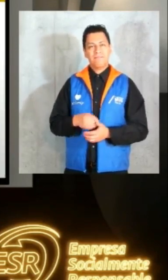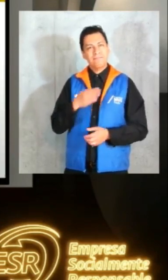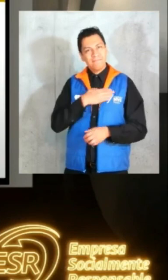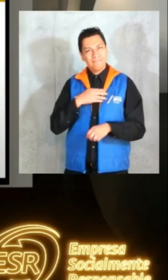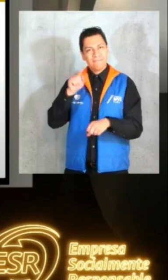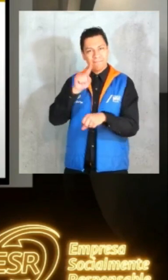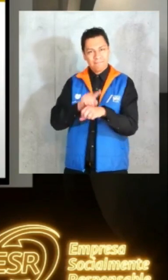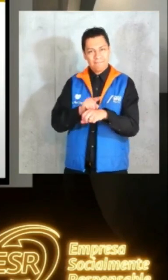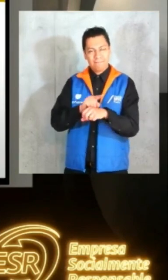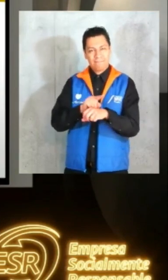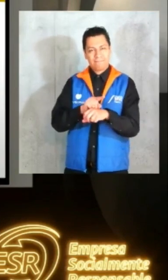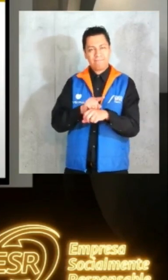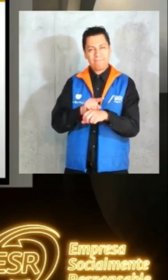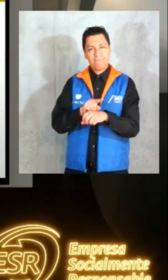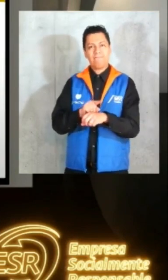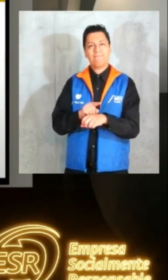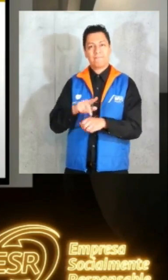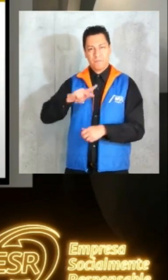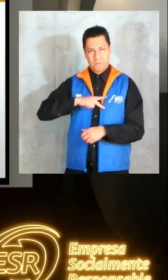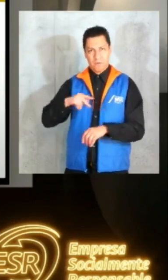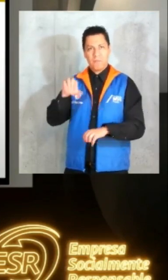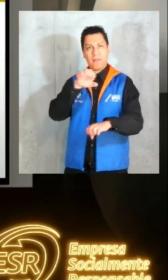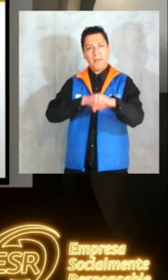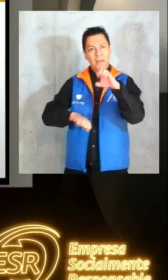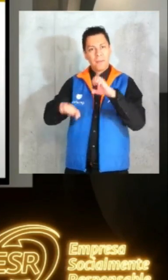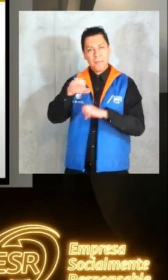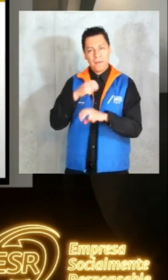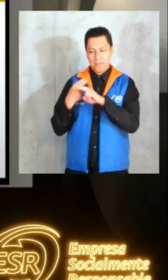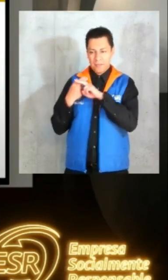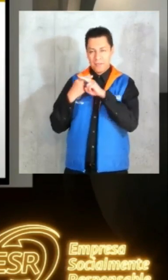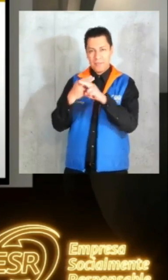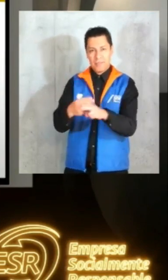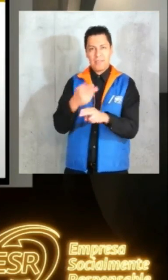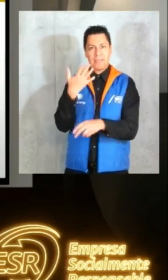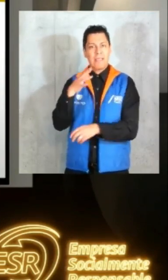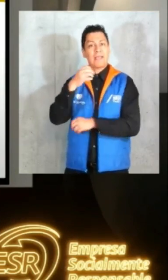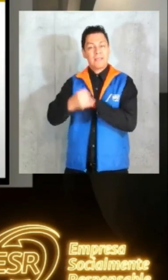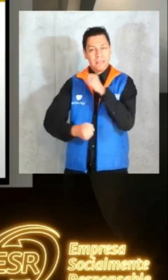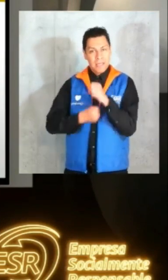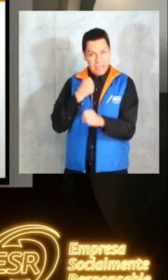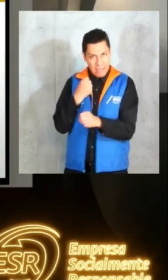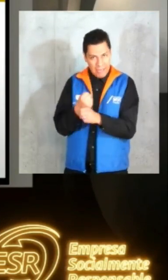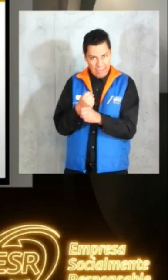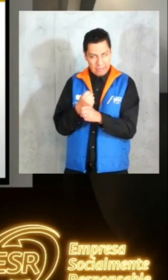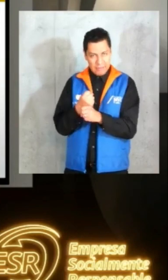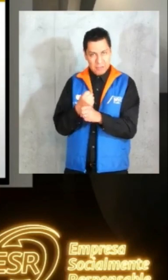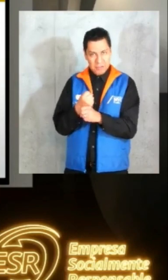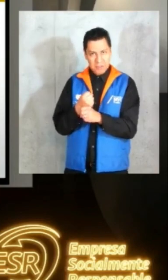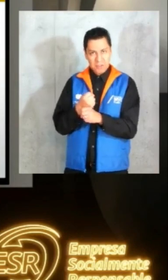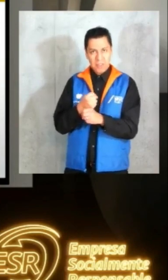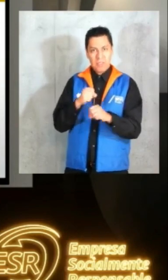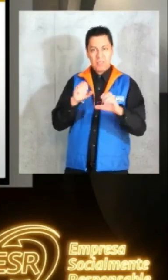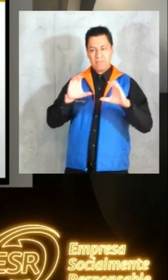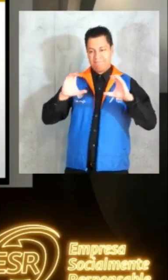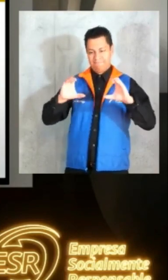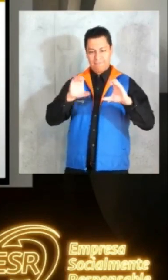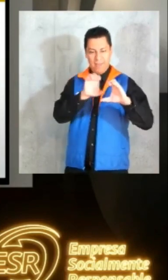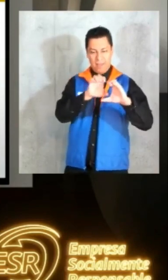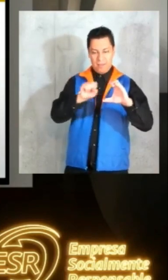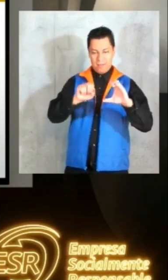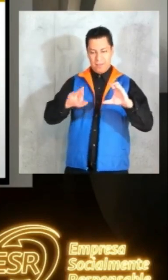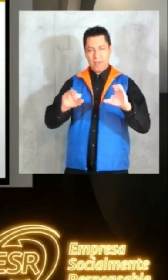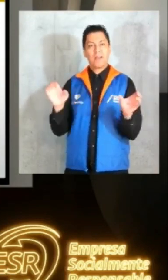Buen día, mi nombre es Adamaki Yareli Camacho Iribe, represento a Proveedora Agroindustrial de Sinaloa. Estamos muy felices de haber obtenido por 10º